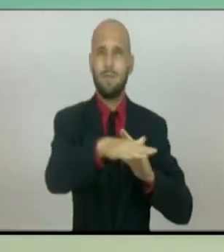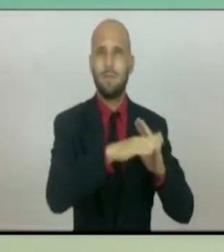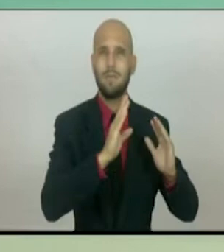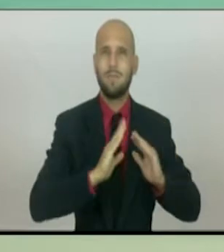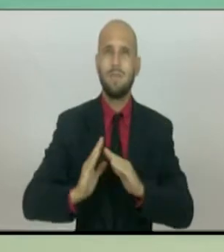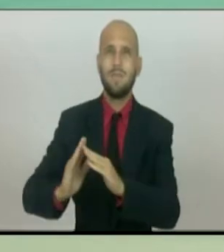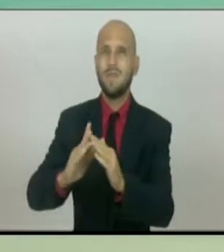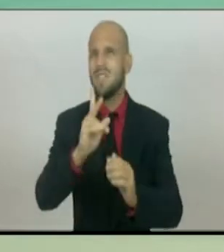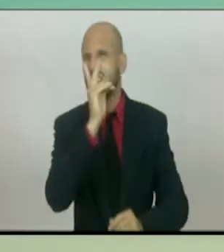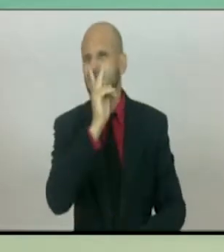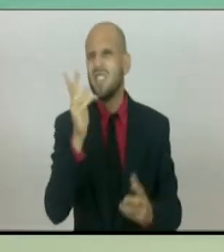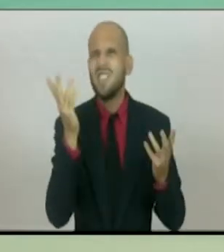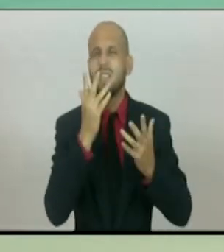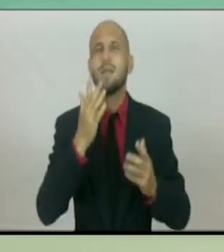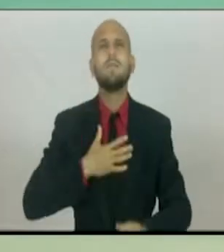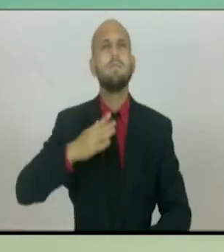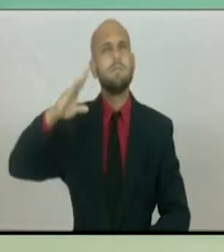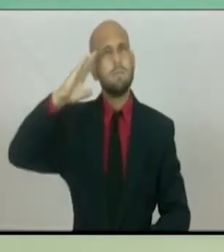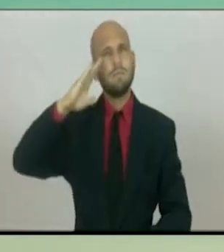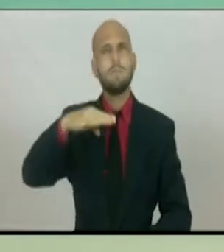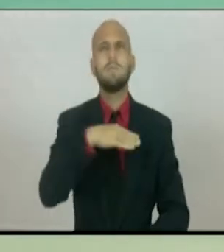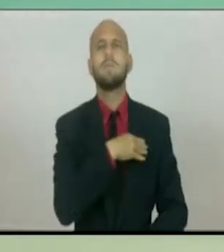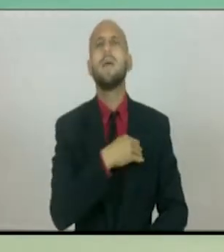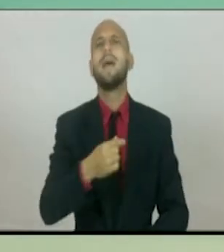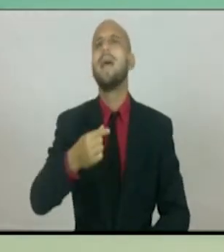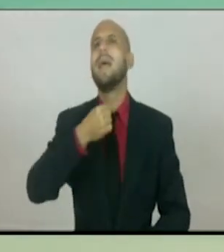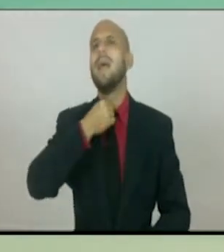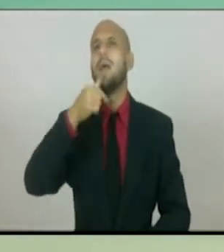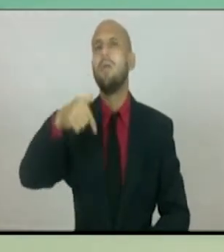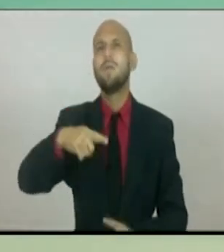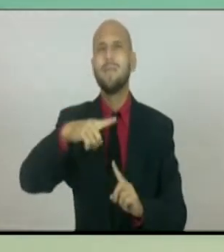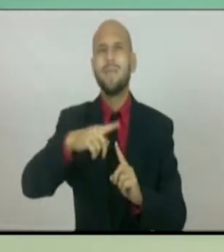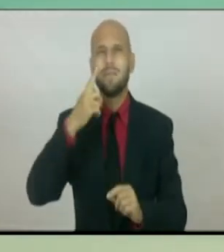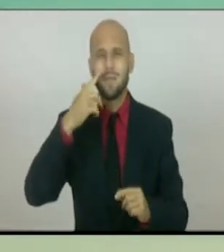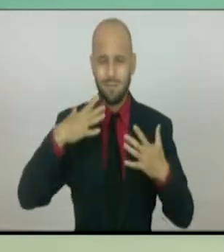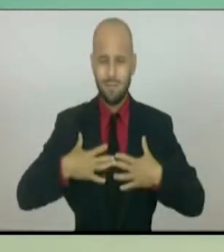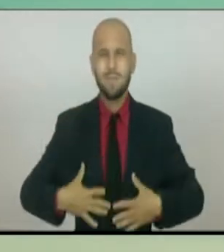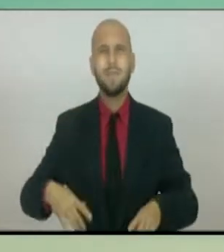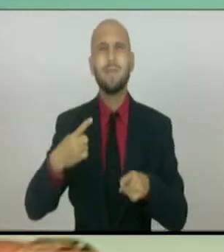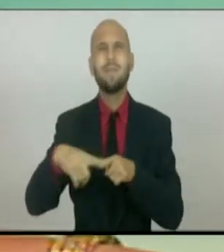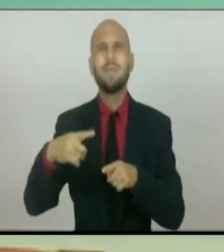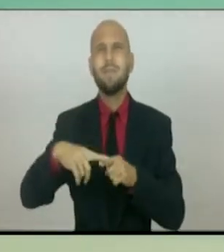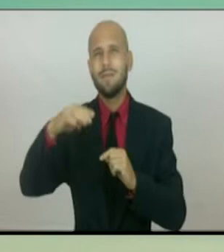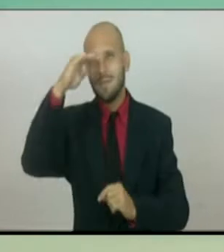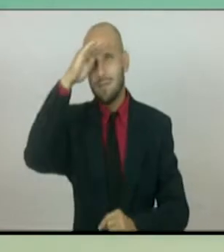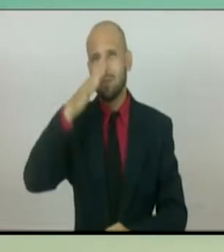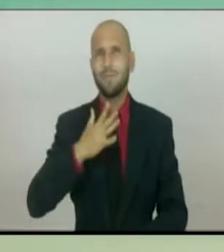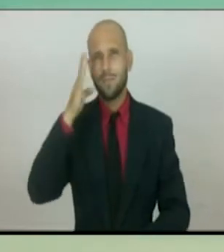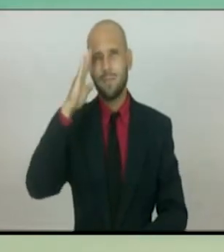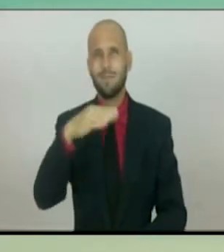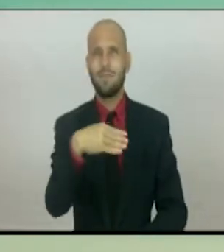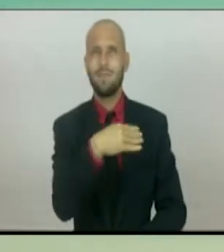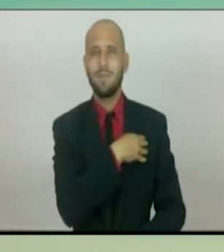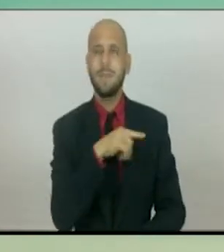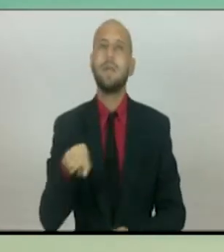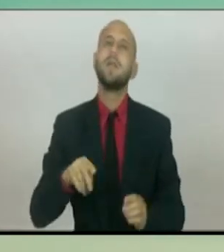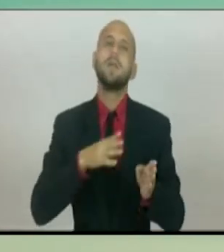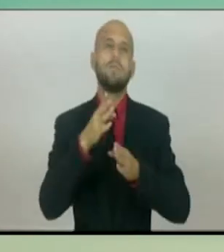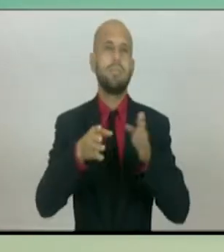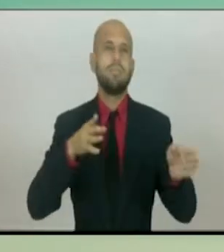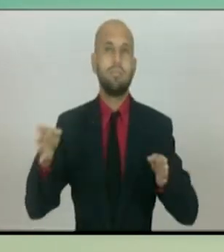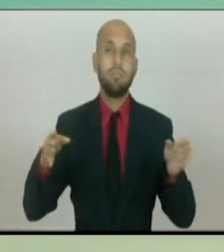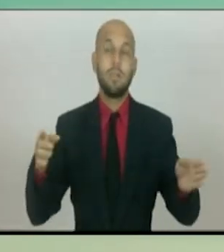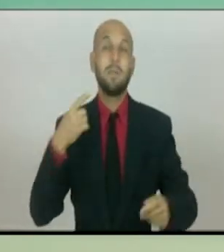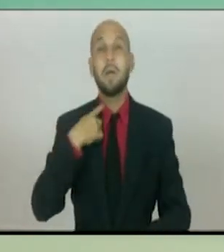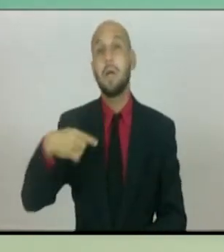soldados del EJT. El año pasado tuvimos esa situación que los soldados del EJT se quedaron, aislados, no trabajaron,